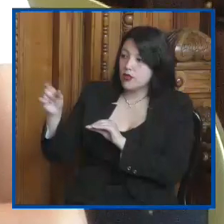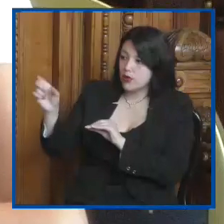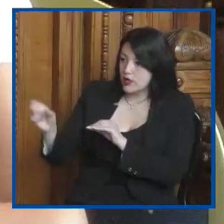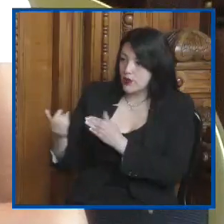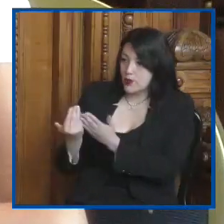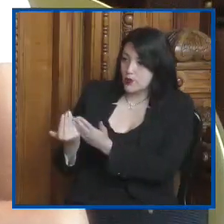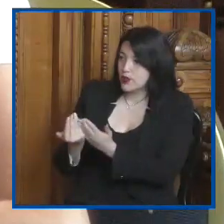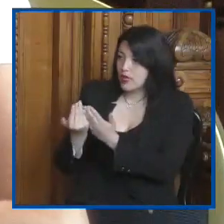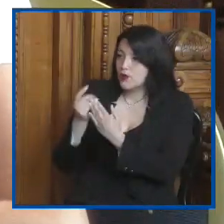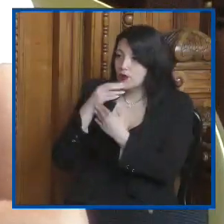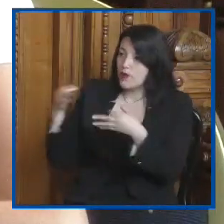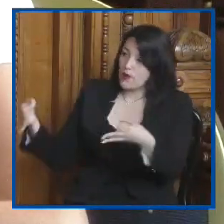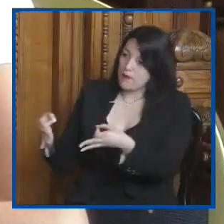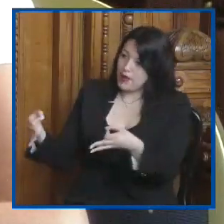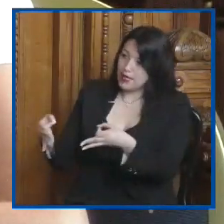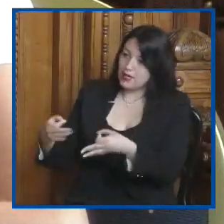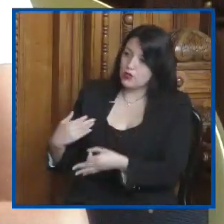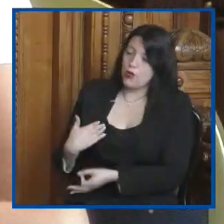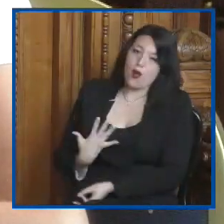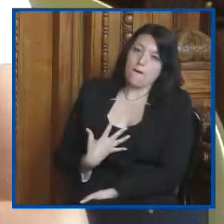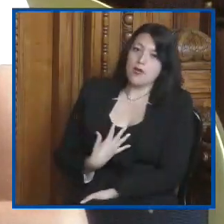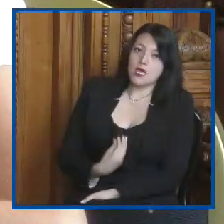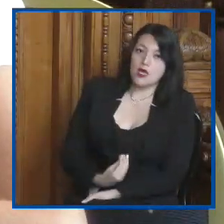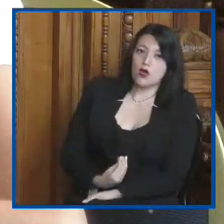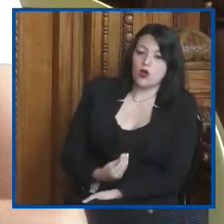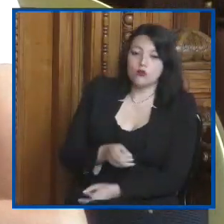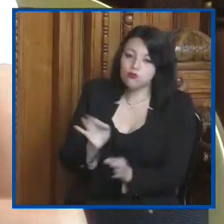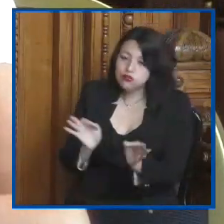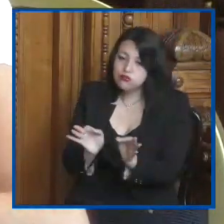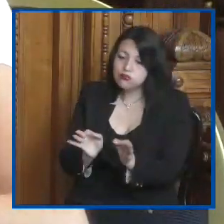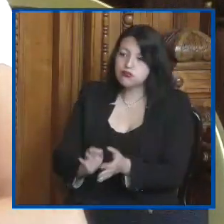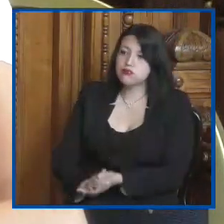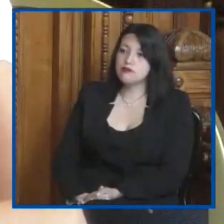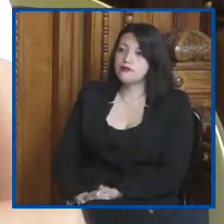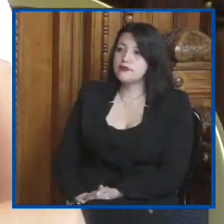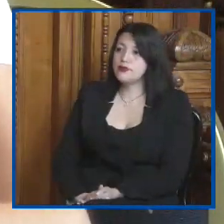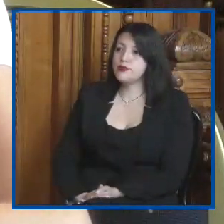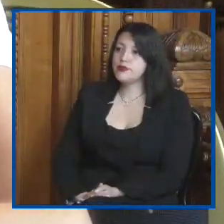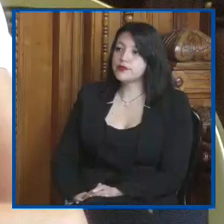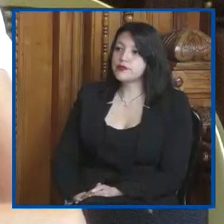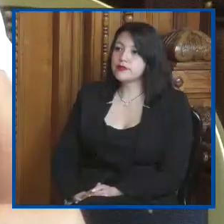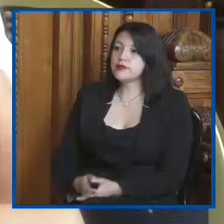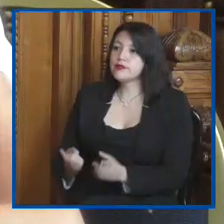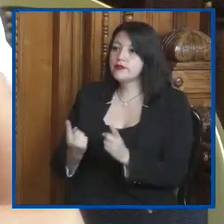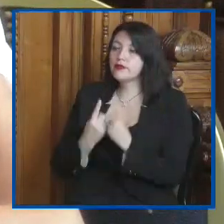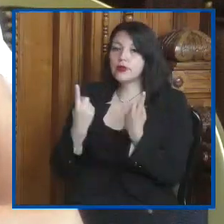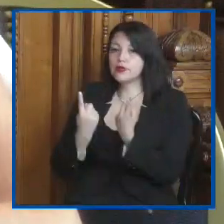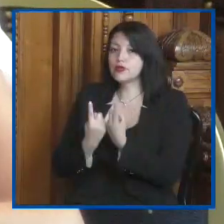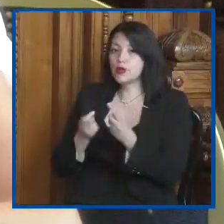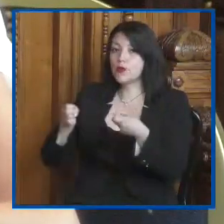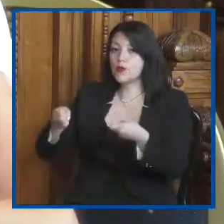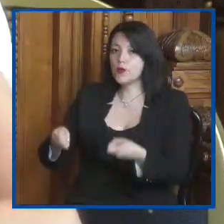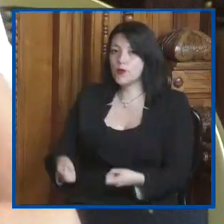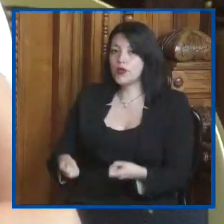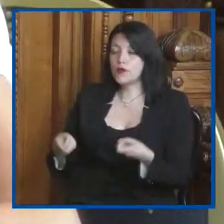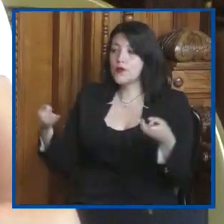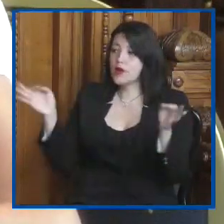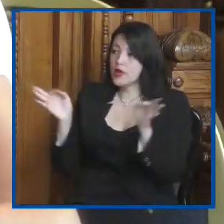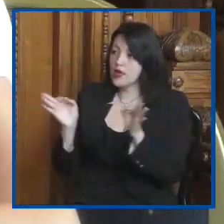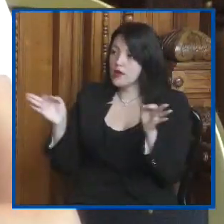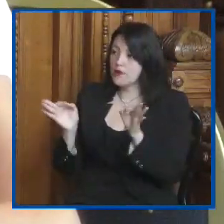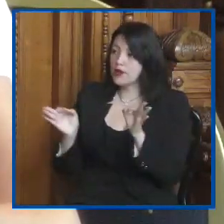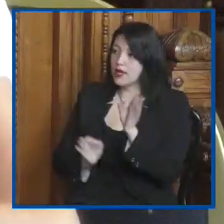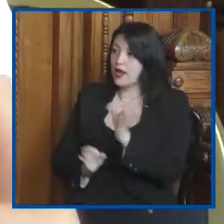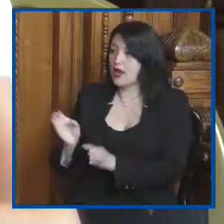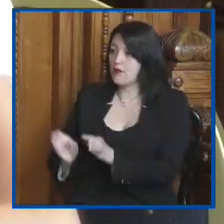o le estamos explicando algo a un hijo. Entonces, nosotros podemos explicarle a la